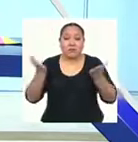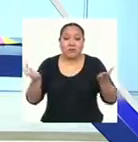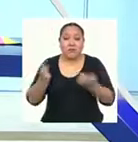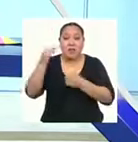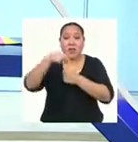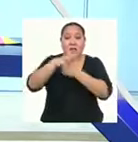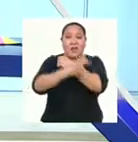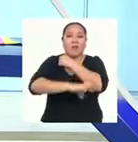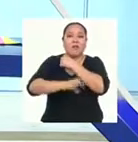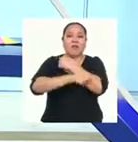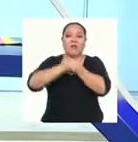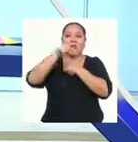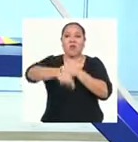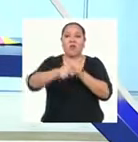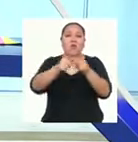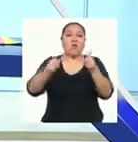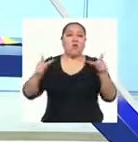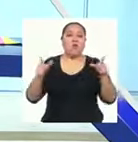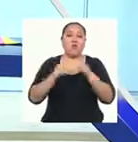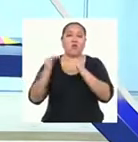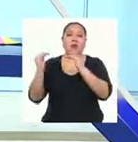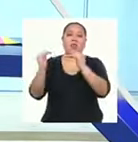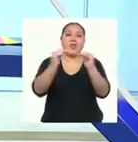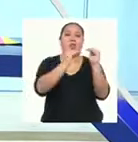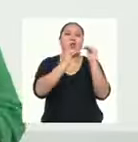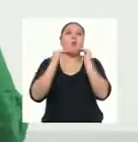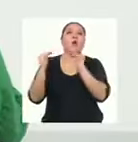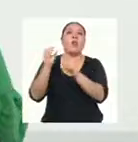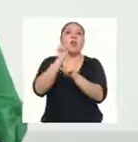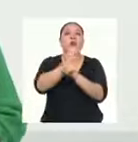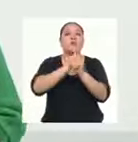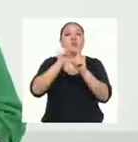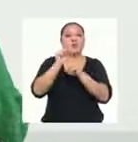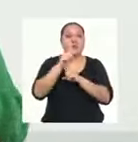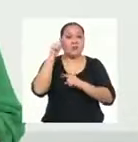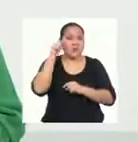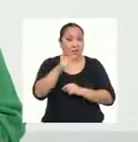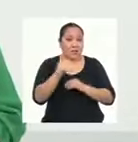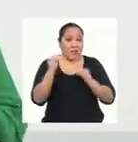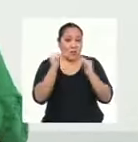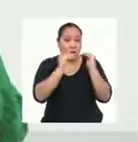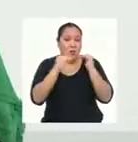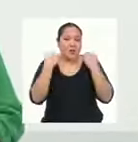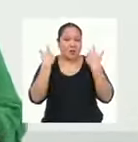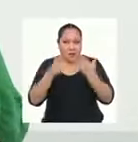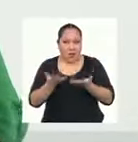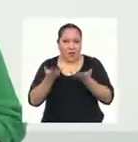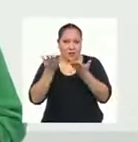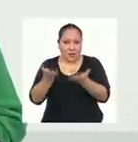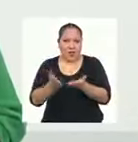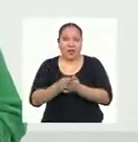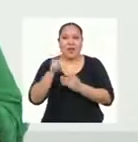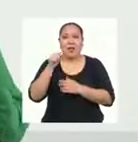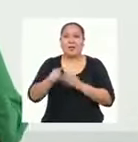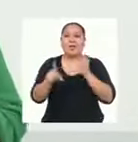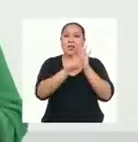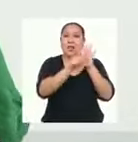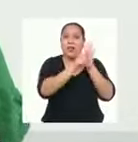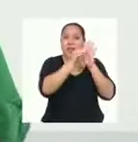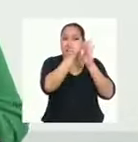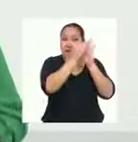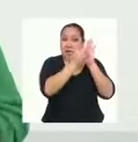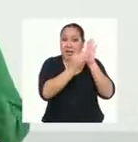genere un ambiente caracterizado por la igualdad social. Y esa igualdad ya existe, se encuentra en las leyes,